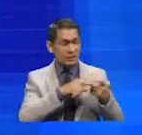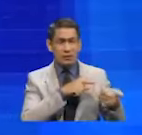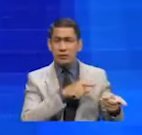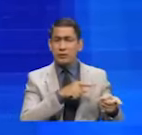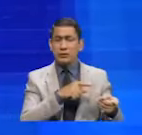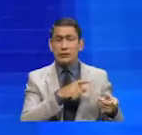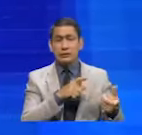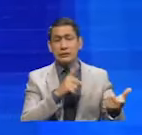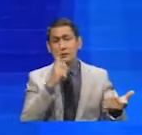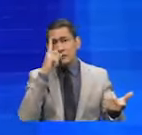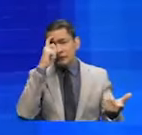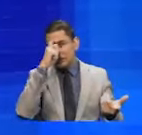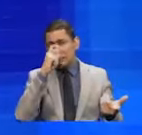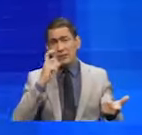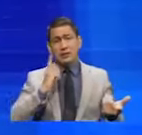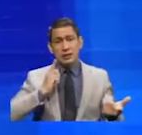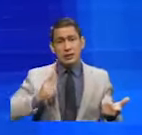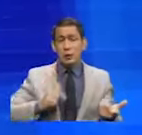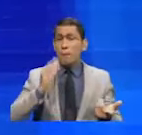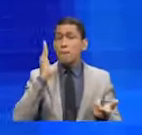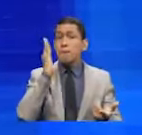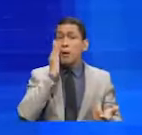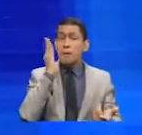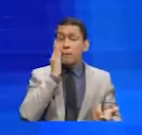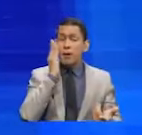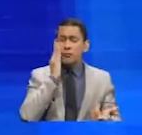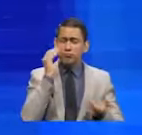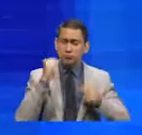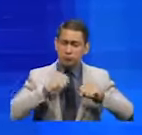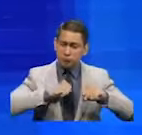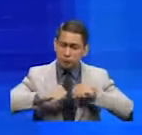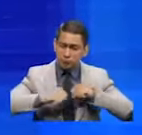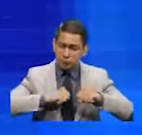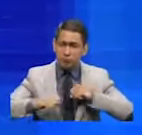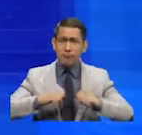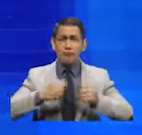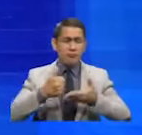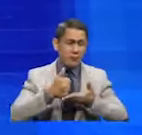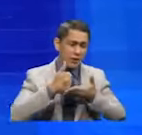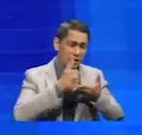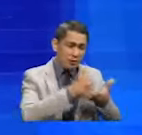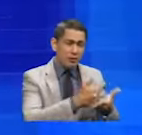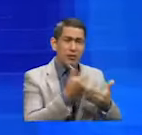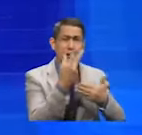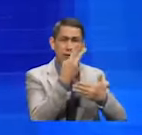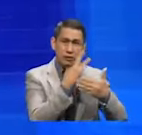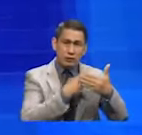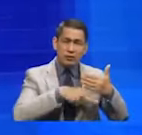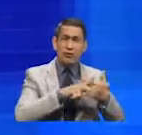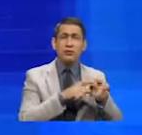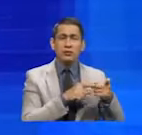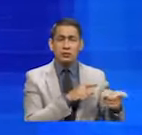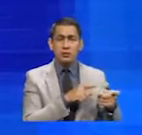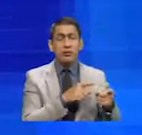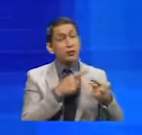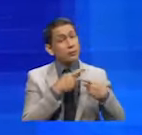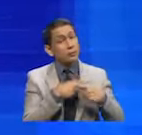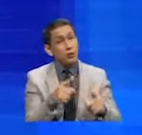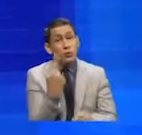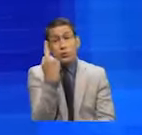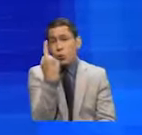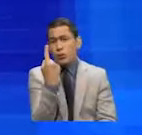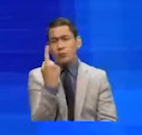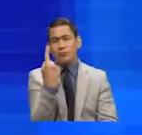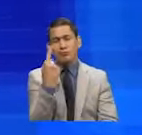su madre se aferra a cada momento y le dedica todo su amor y sacrificio, pero necesita de